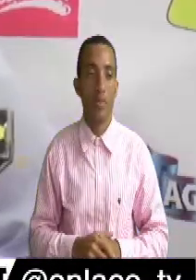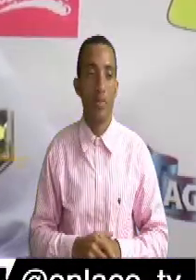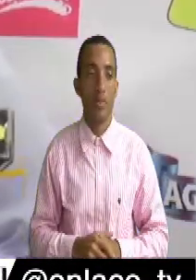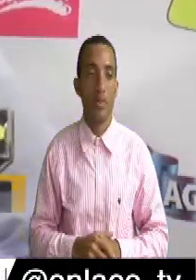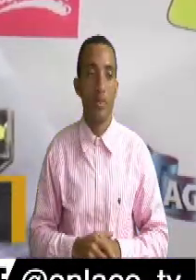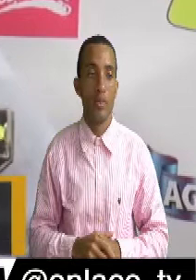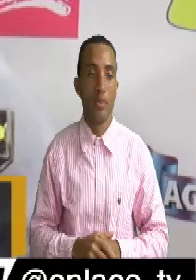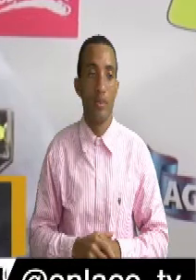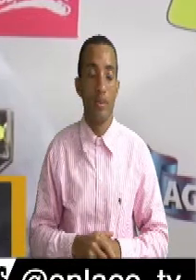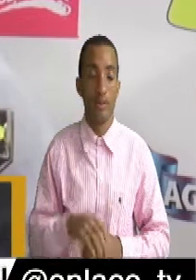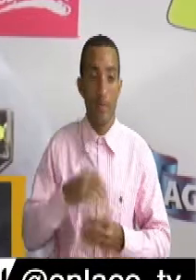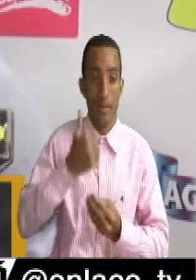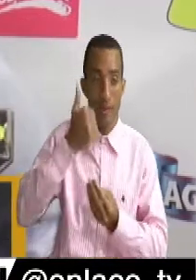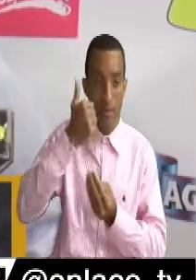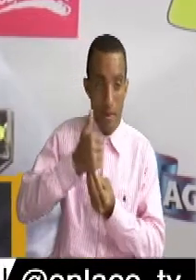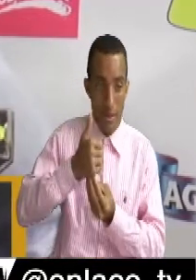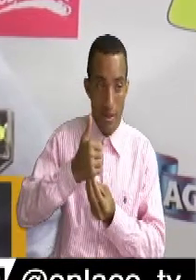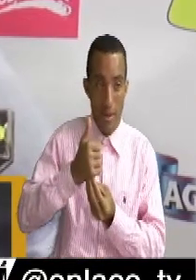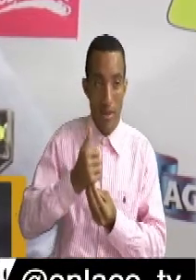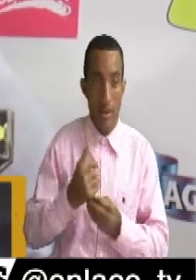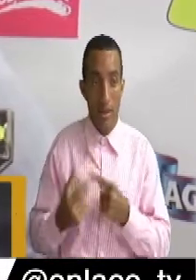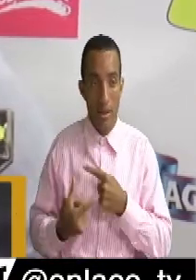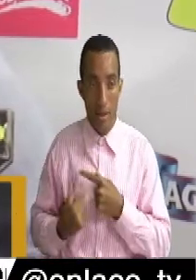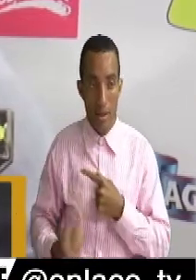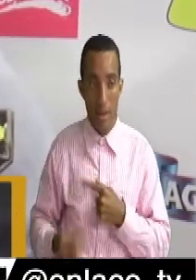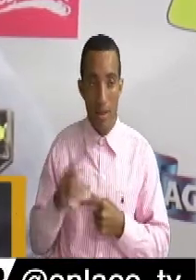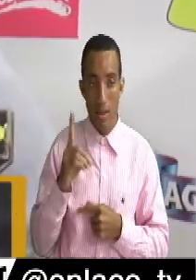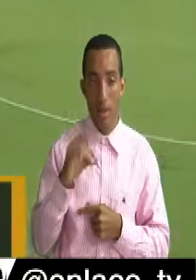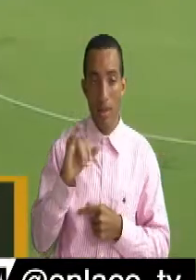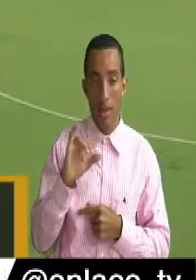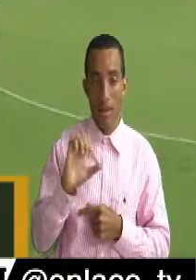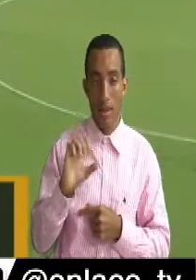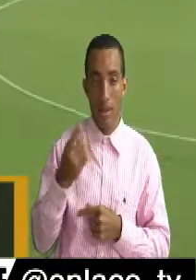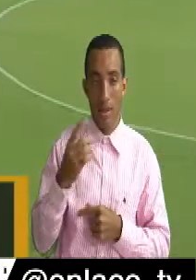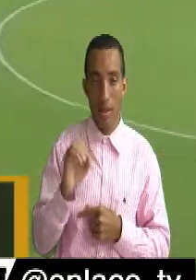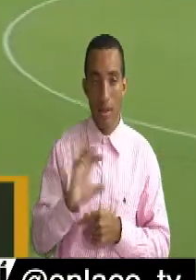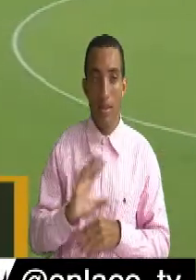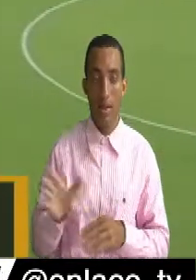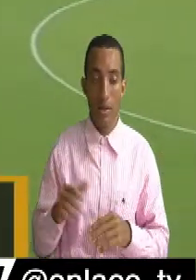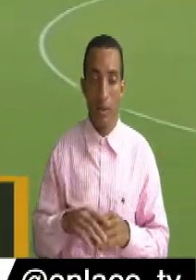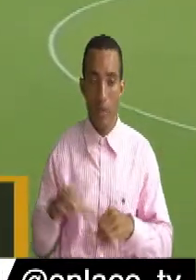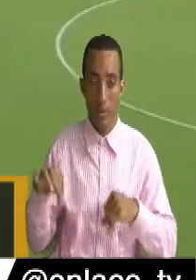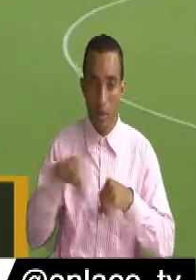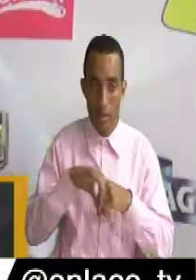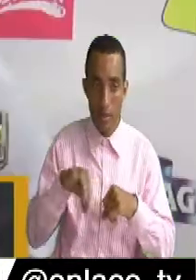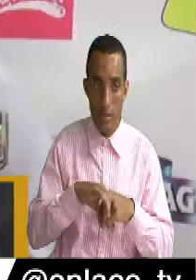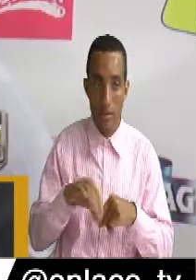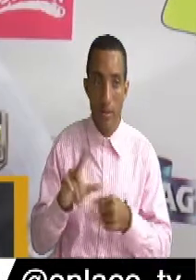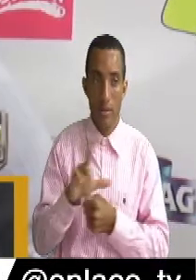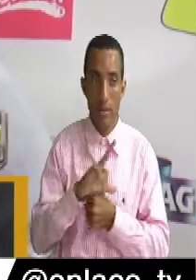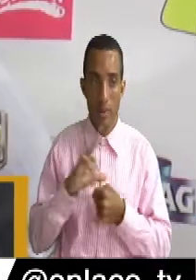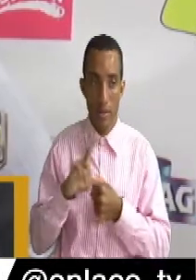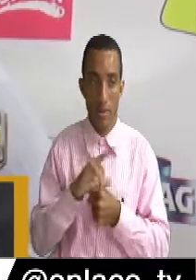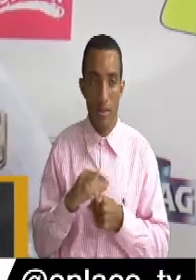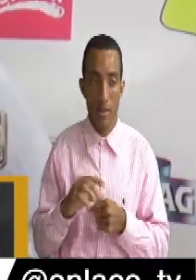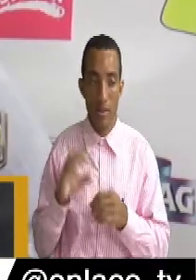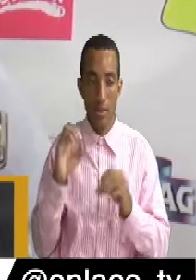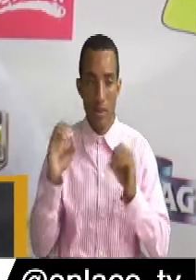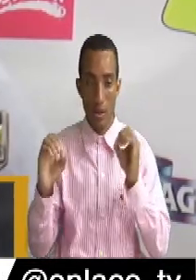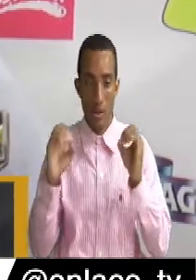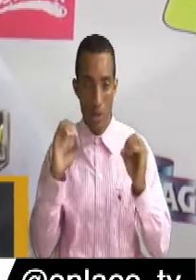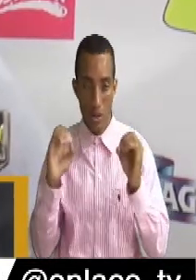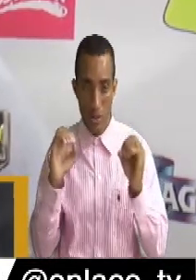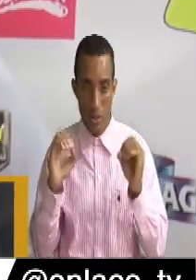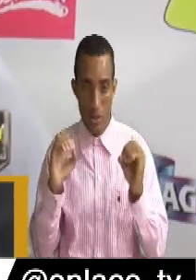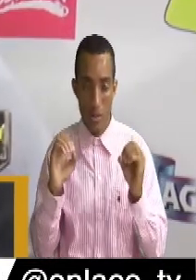El director técnico de Patriotas, Diego Corredor, reconoció los espacios que le permitieron a la Alianza Petrolera ganar como local. Con un 0-0 y